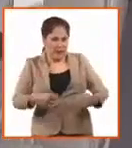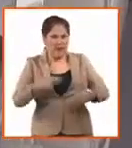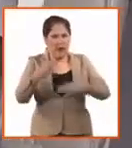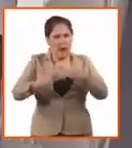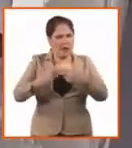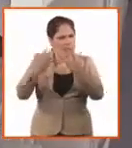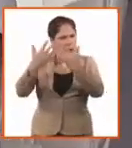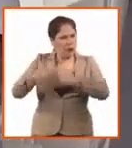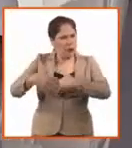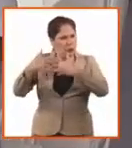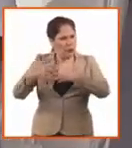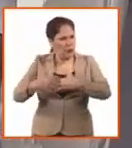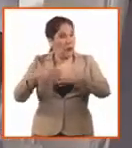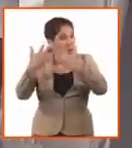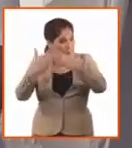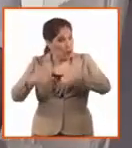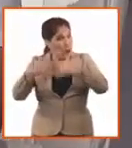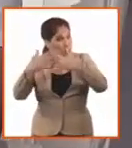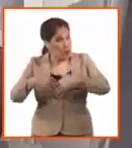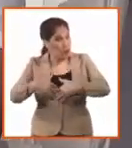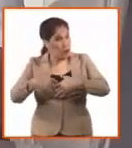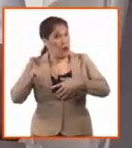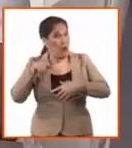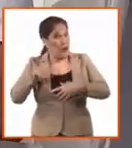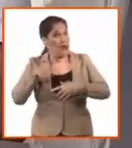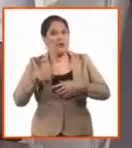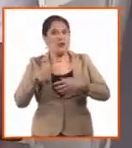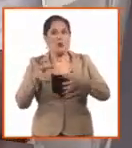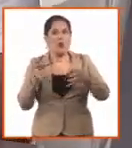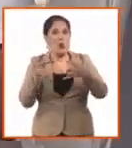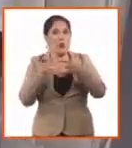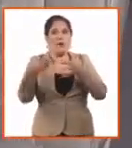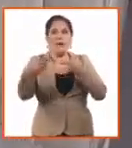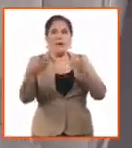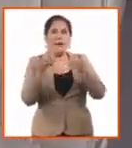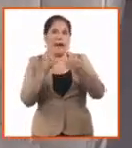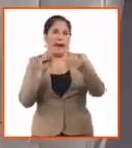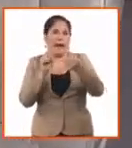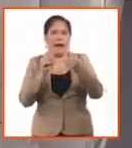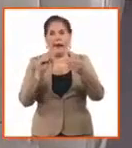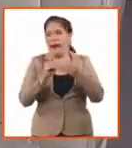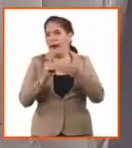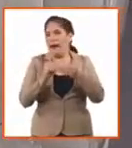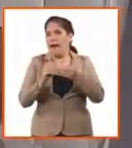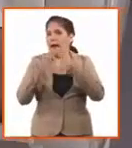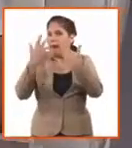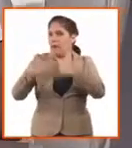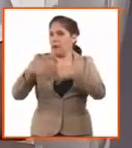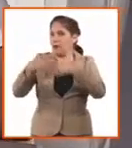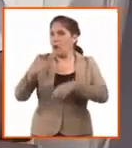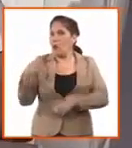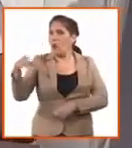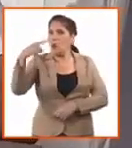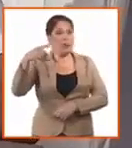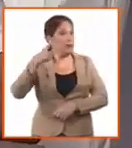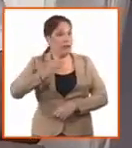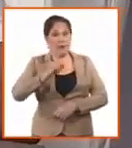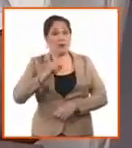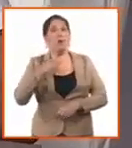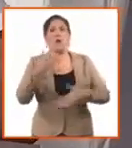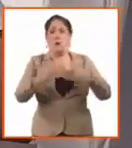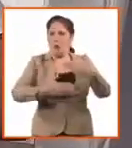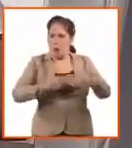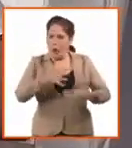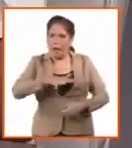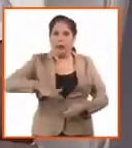producción porque en la producción no solo se dirimen los asuntos relativos a los que la producen sino que se dirime en los asuntos relativos